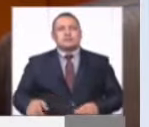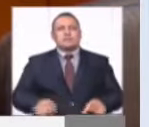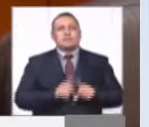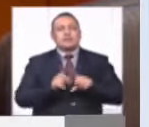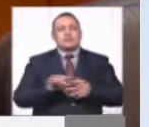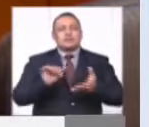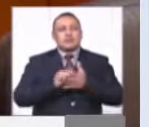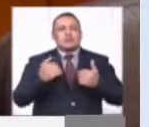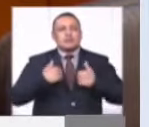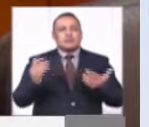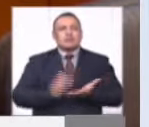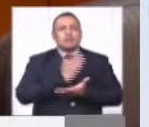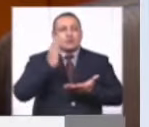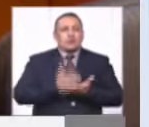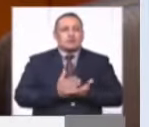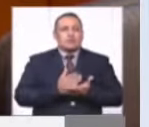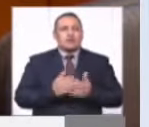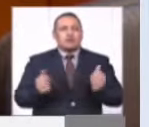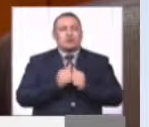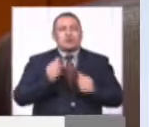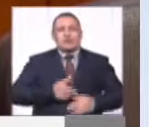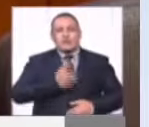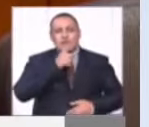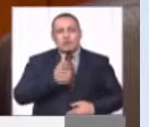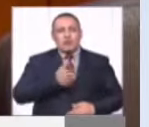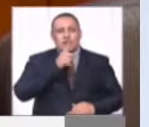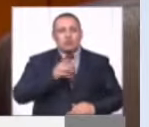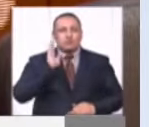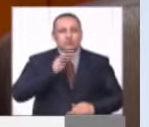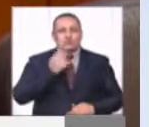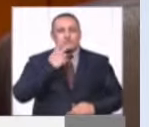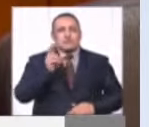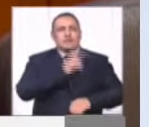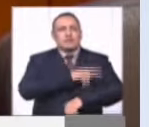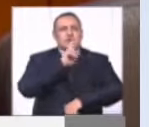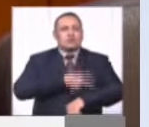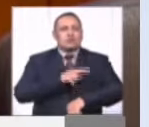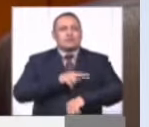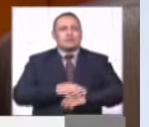tenemos el problema del agua y alcantarillado en nuestra región.